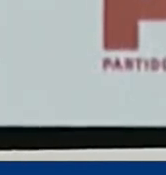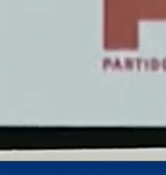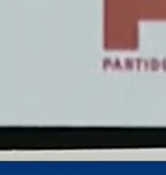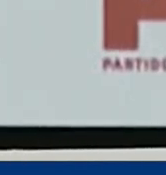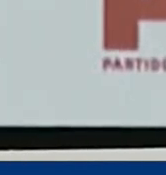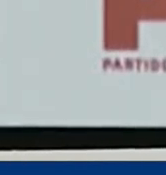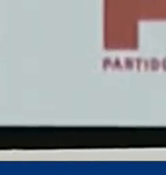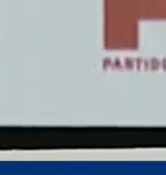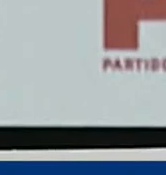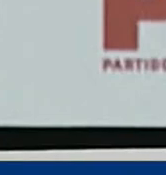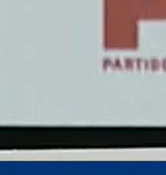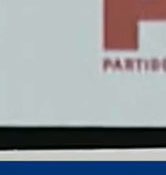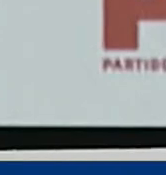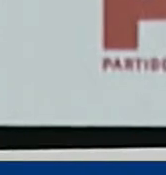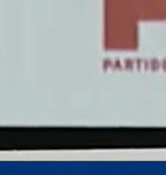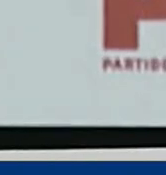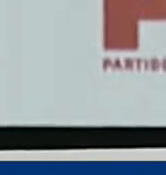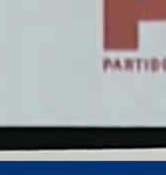Pero